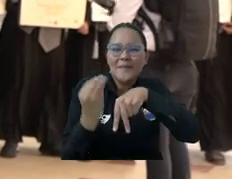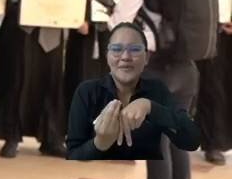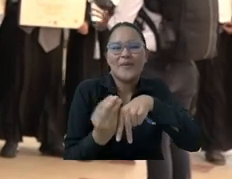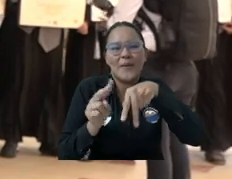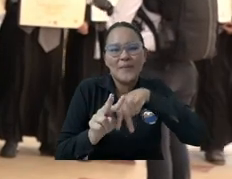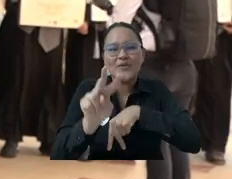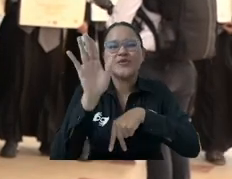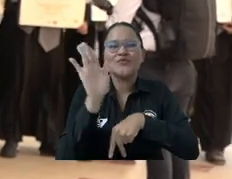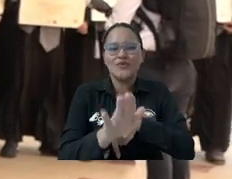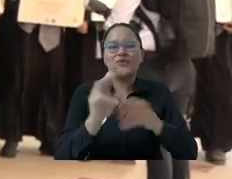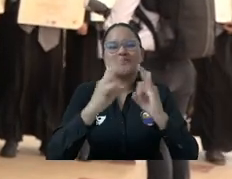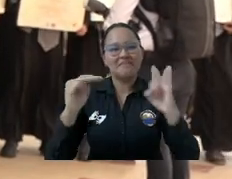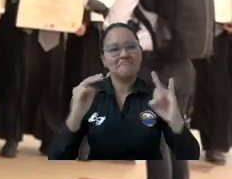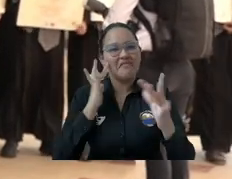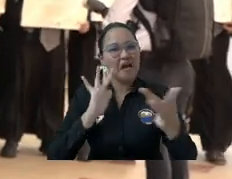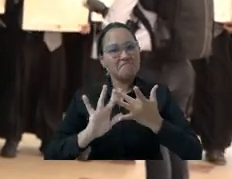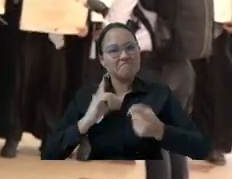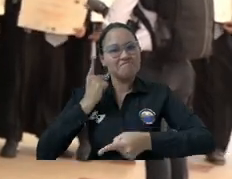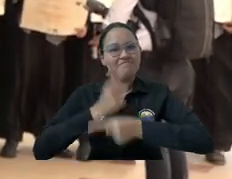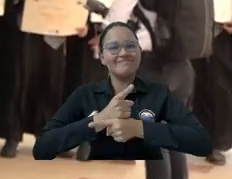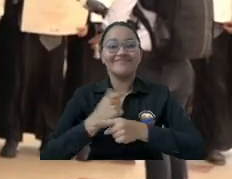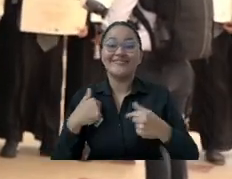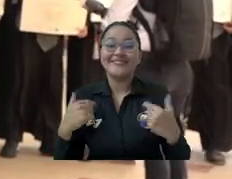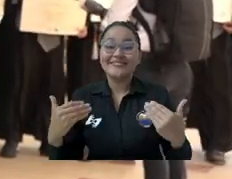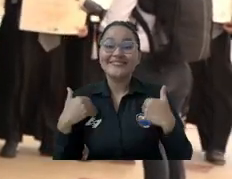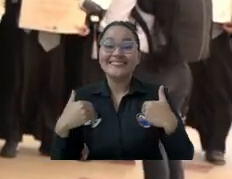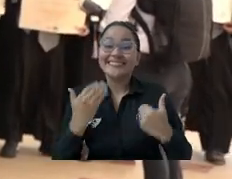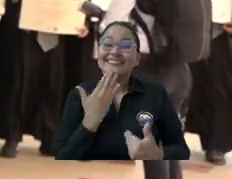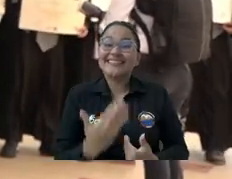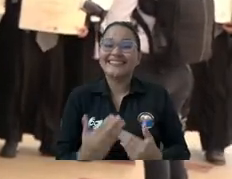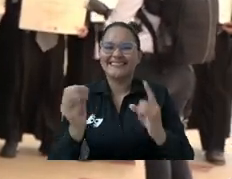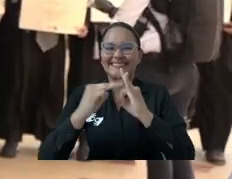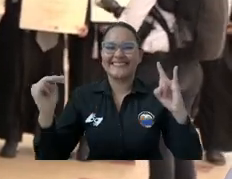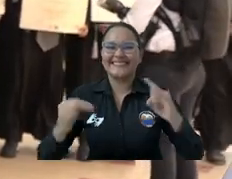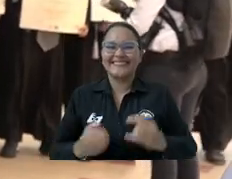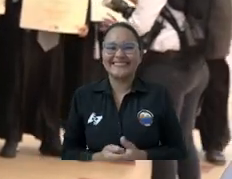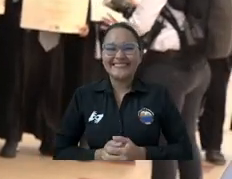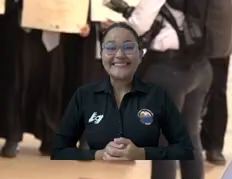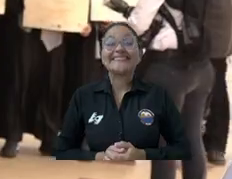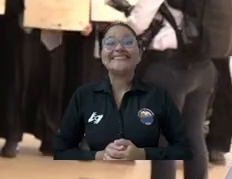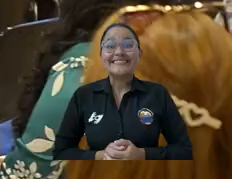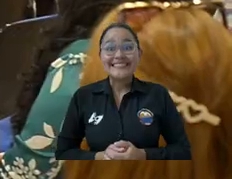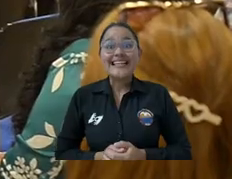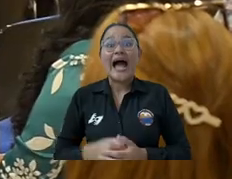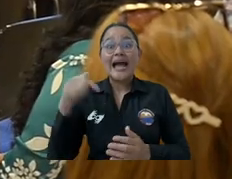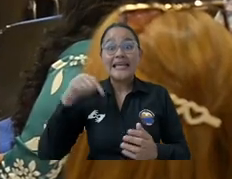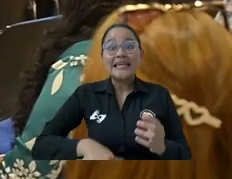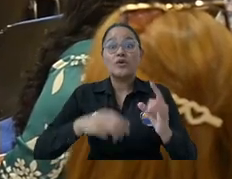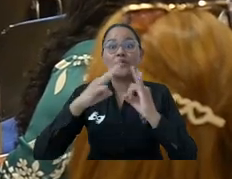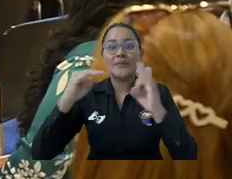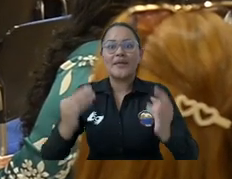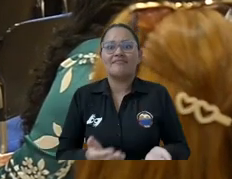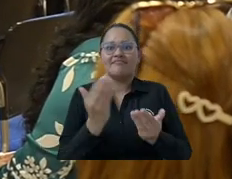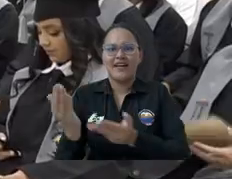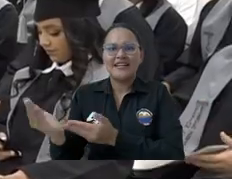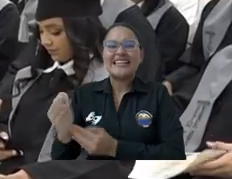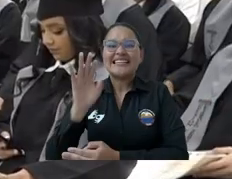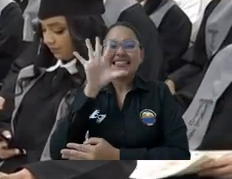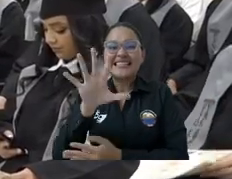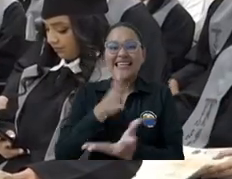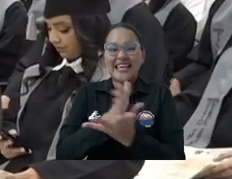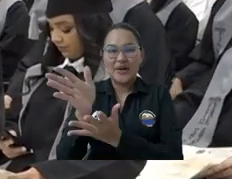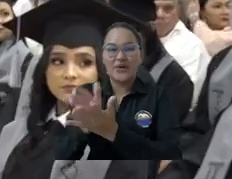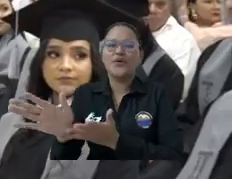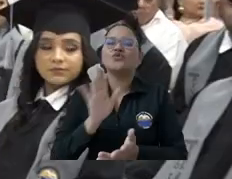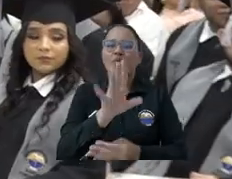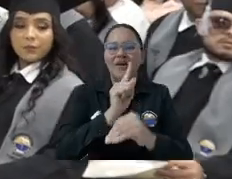misión, y es muy bonito pues ser parte de esto y estoy totalmente agradecido con la universidad. La Alma Mater entregó títulos en